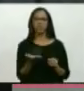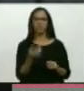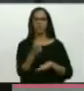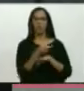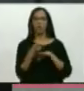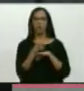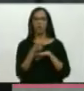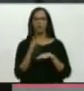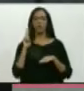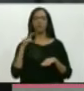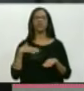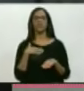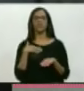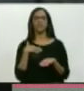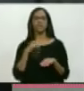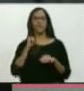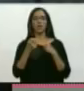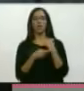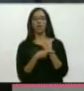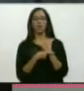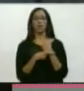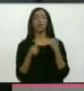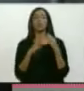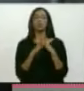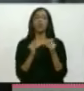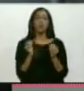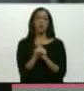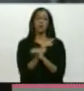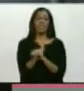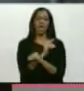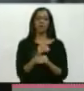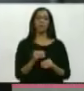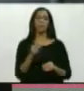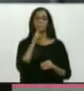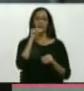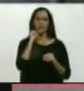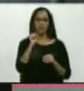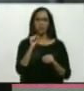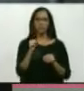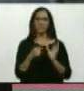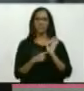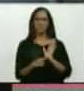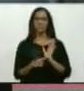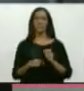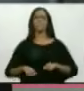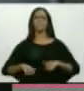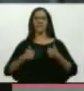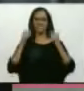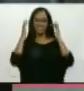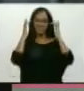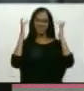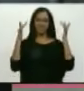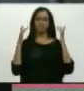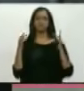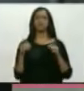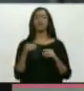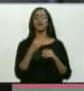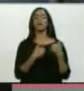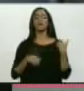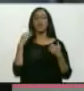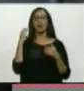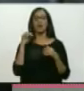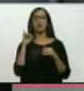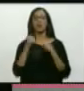gobierno uribista y de Juan Guaidó. Todo lo contrario. Maduro está demostrando más audacia que Duque y